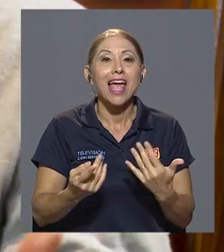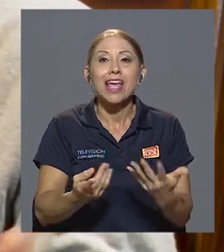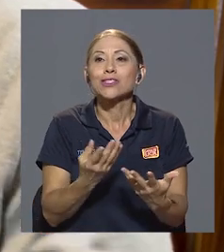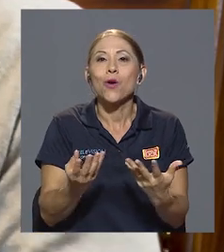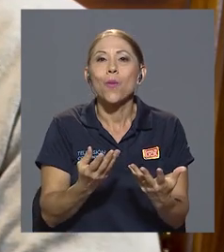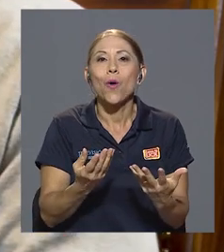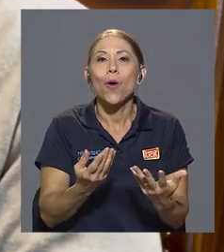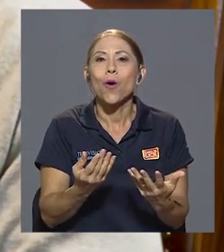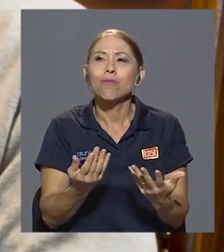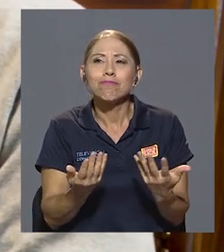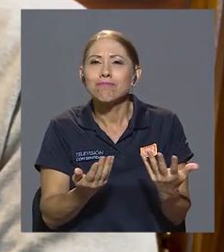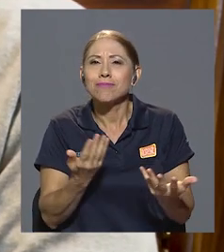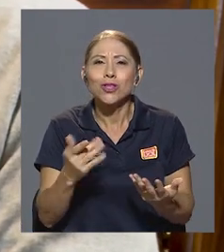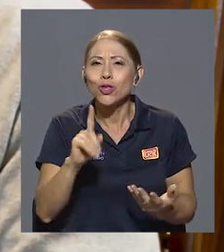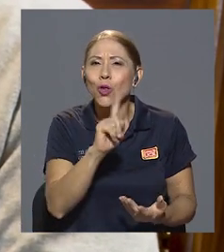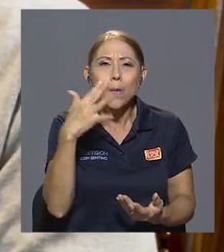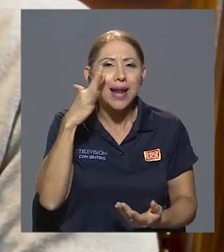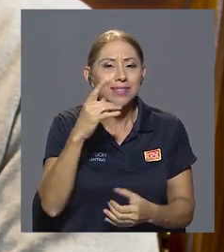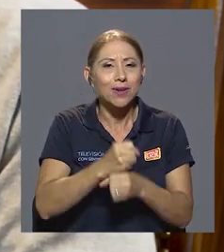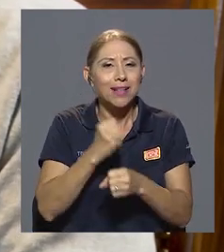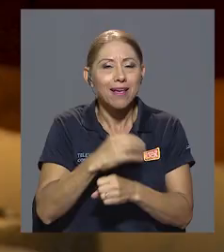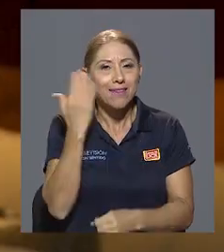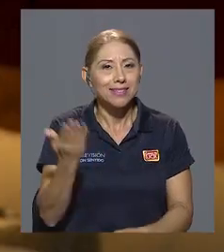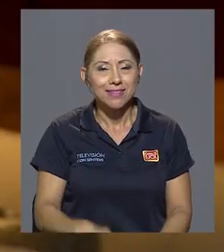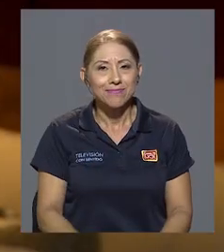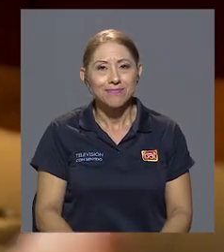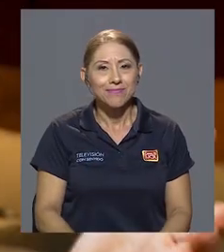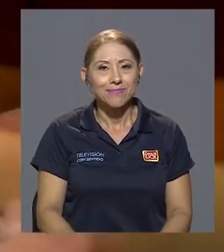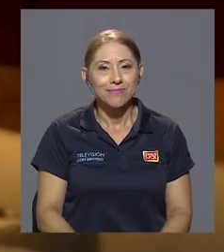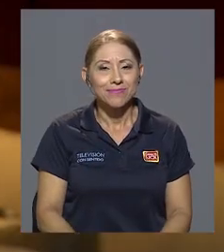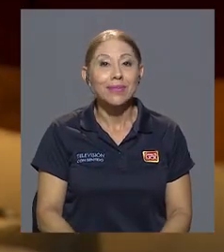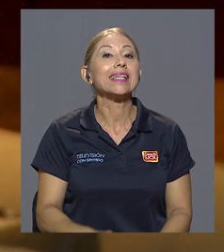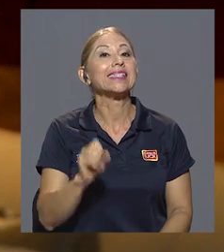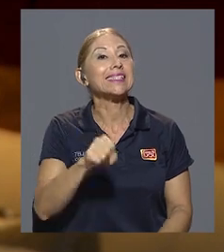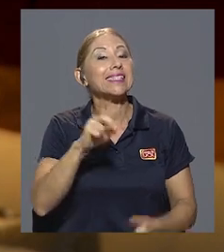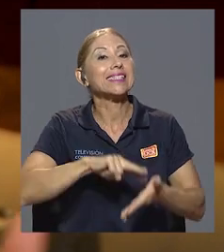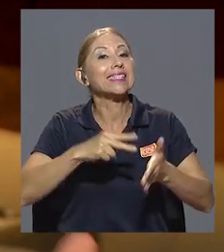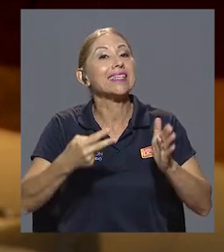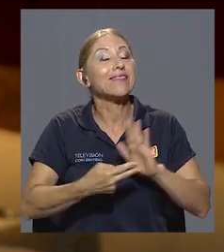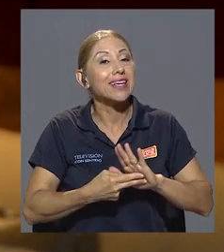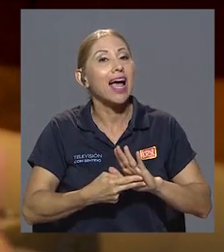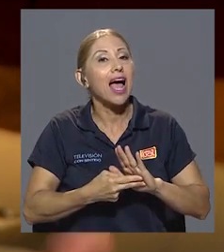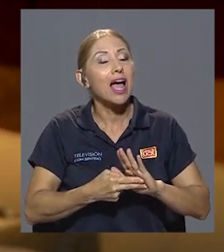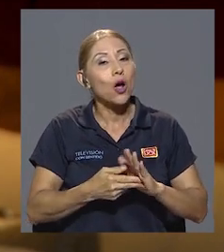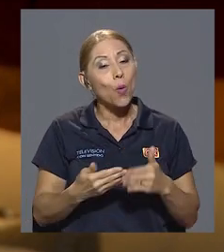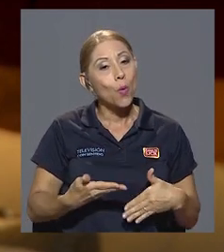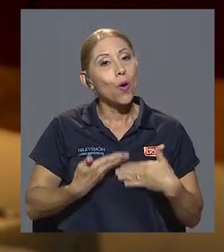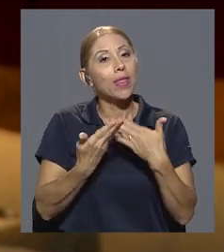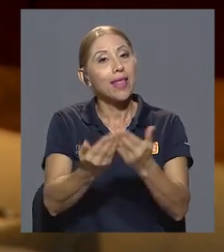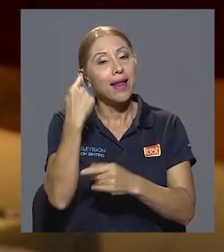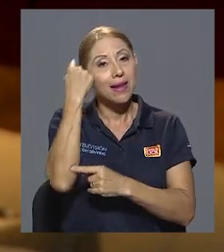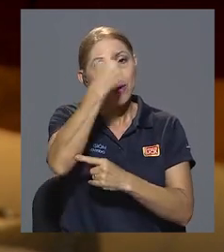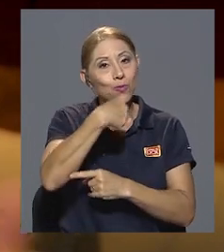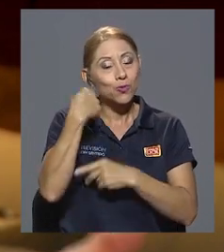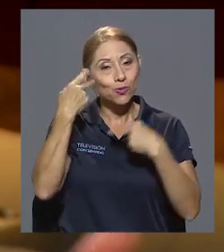hacerlo a un lado no parece no parece una tarea fácil si se trataría entonces de humanizar darle un rostro humano